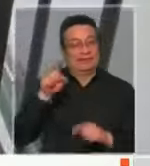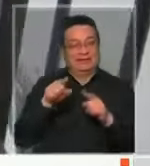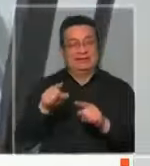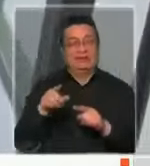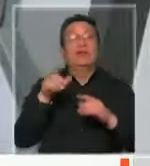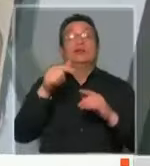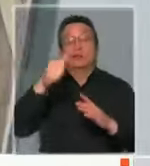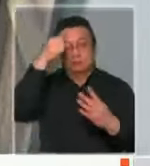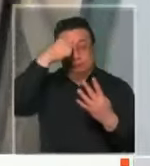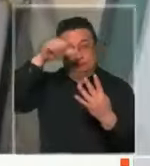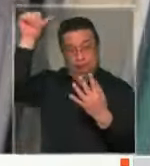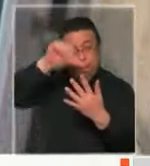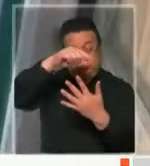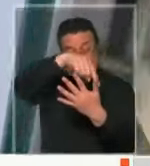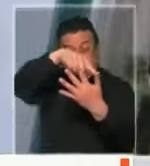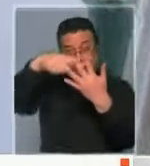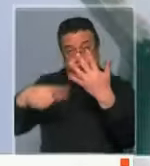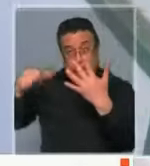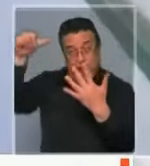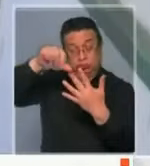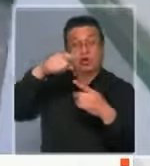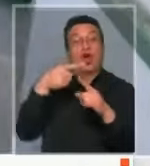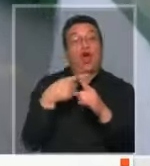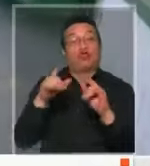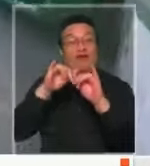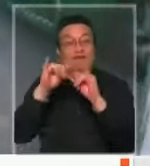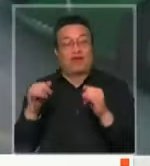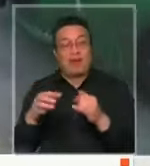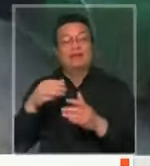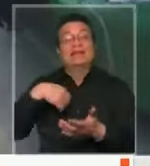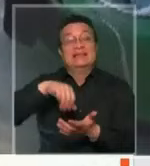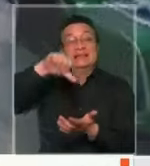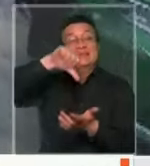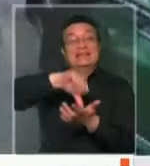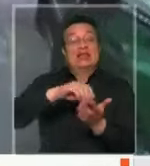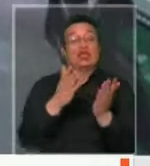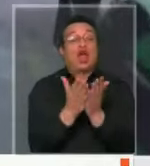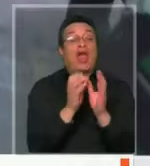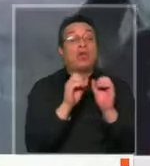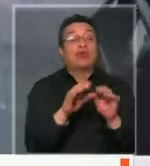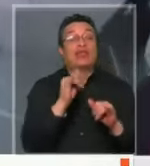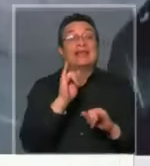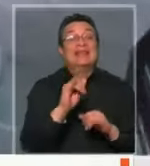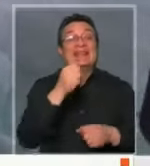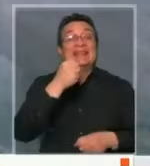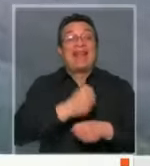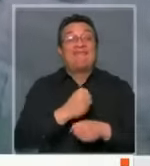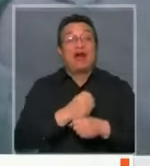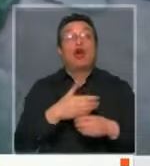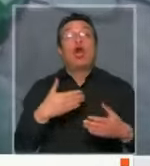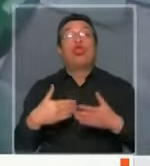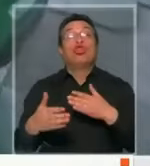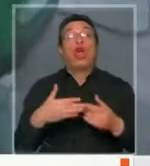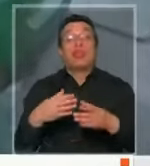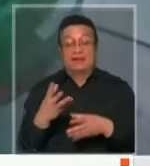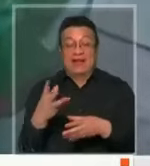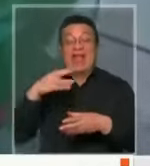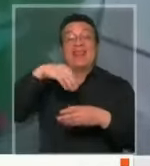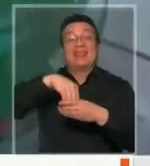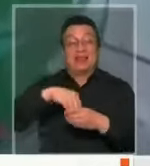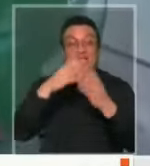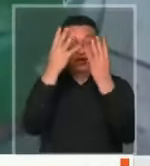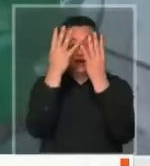condena de otra forma en un centro de educación y trabajo, pero que queda justamente dentro de la cárcel